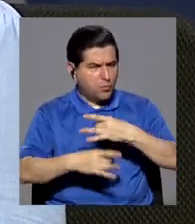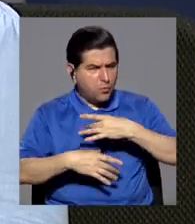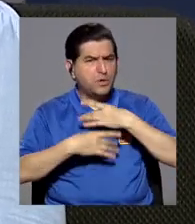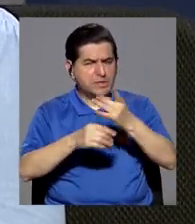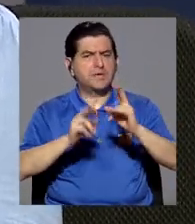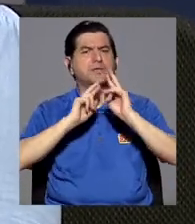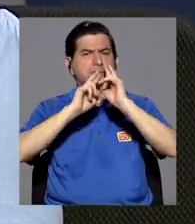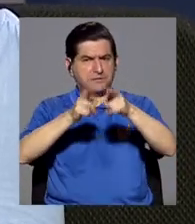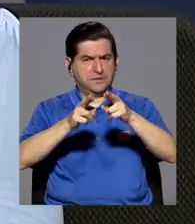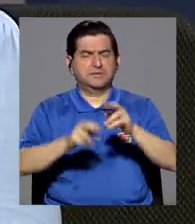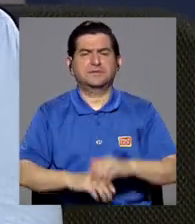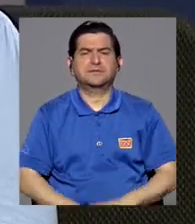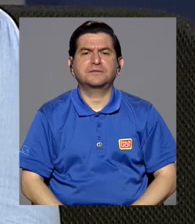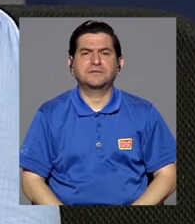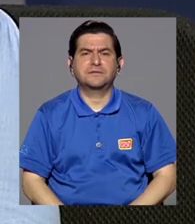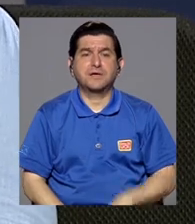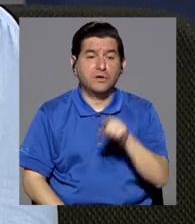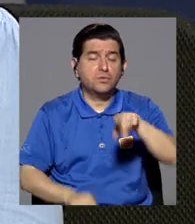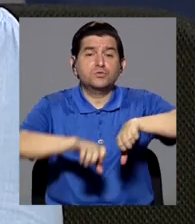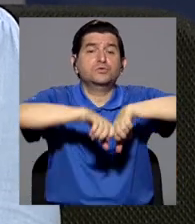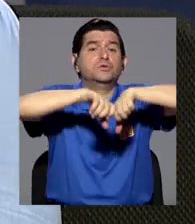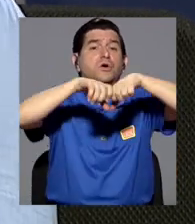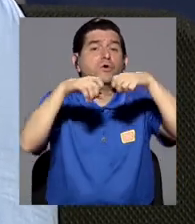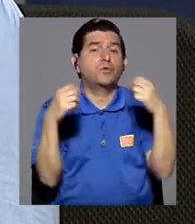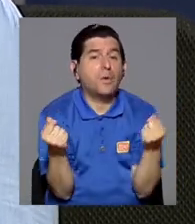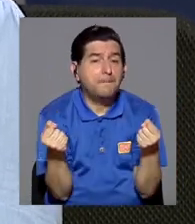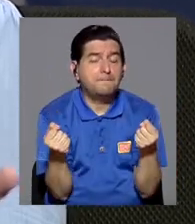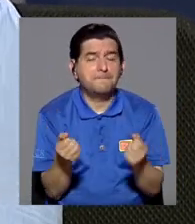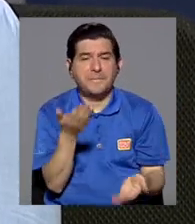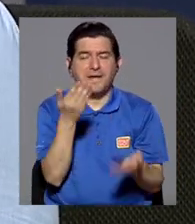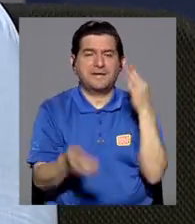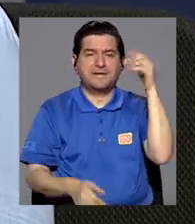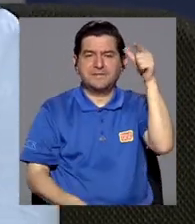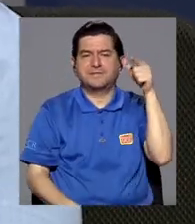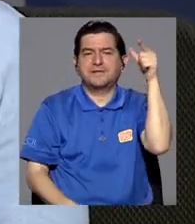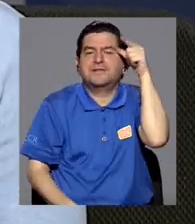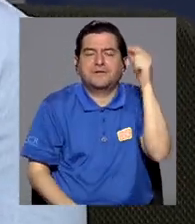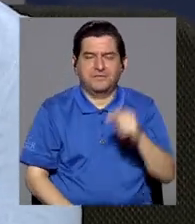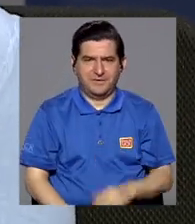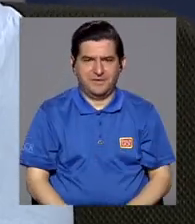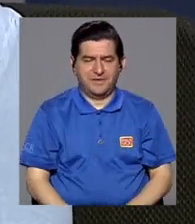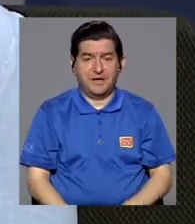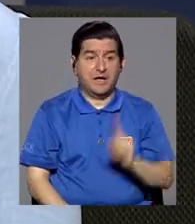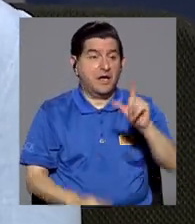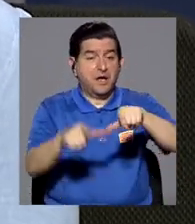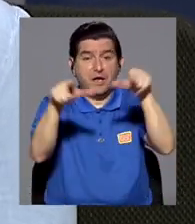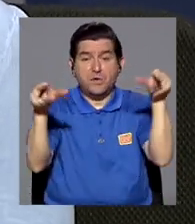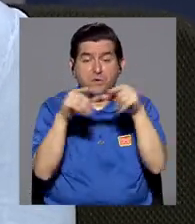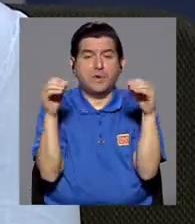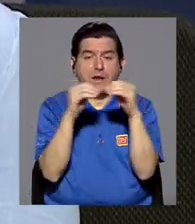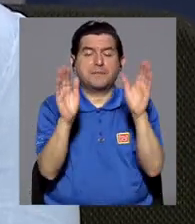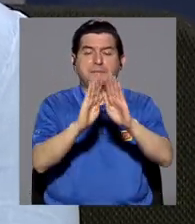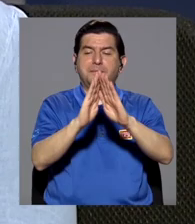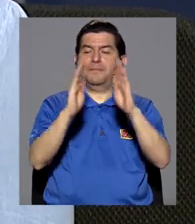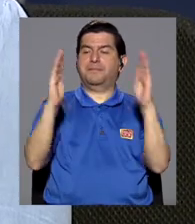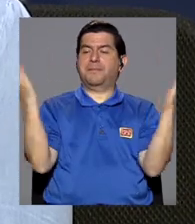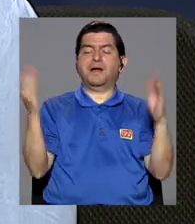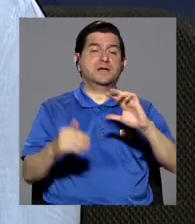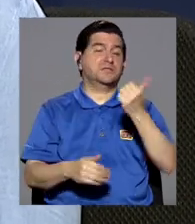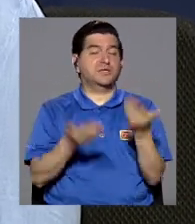interesantísimo porque justamente estaba rompiendo ciertas lógicas en algunos lugares puede ser que haya más apertura